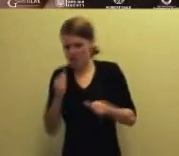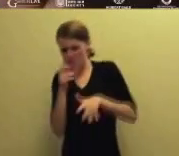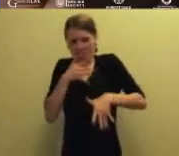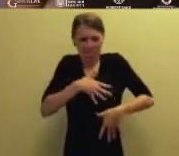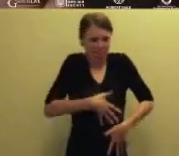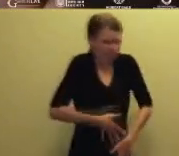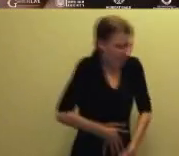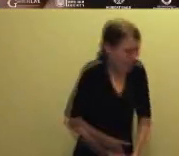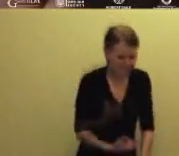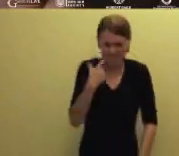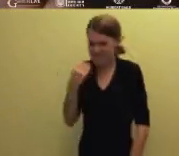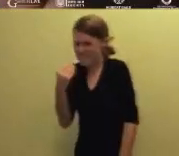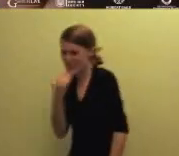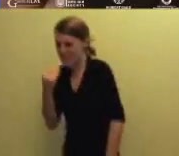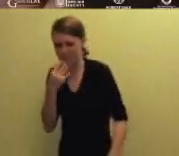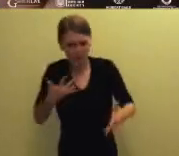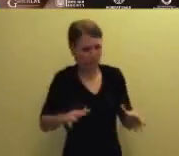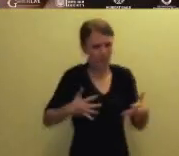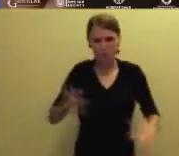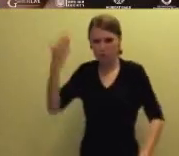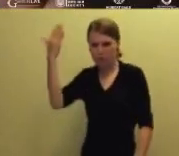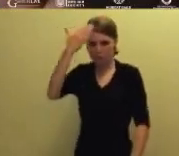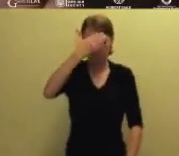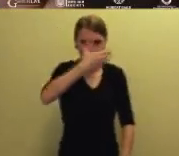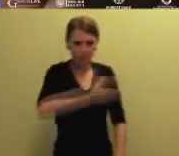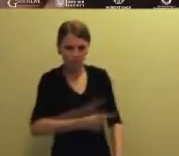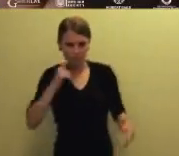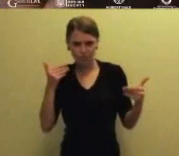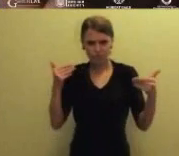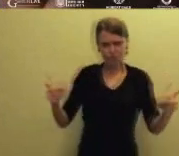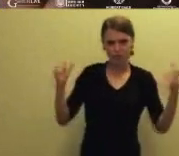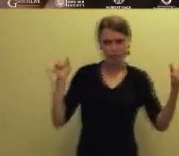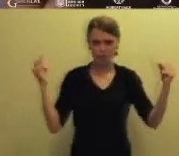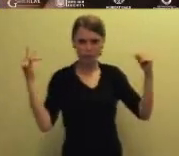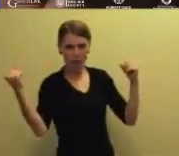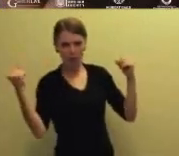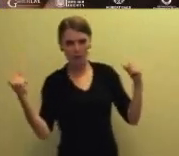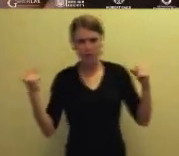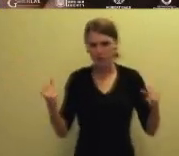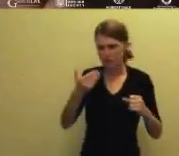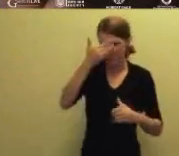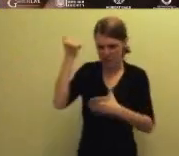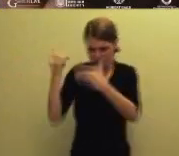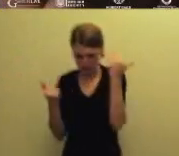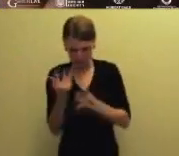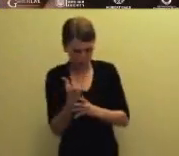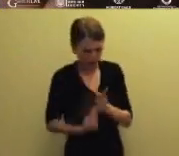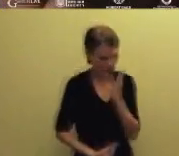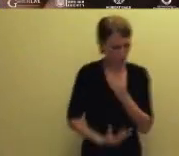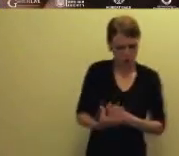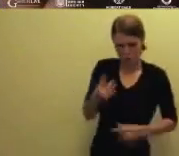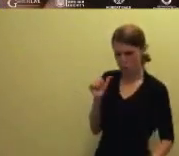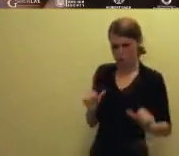cortante y sonante que que es de los personajes que de las vivencias me mete la historia no me mete la historia me emociona me compromete